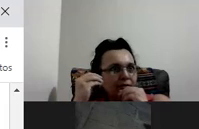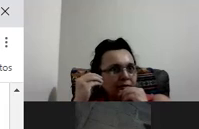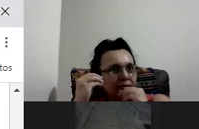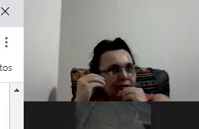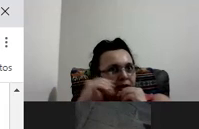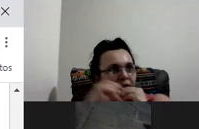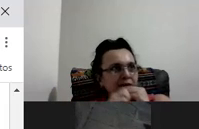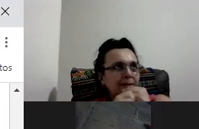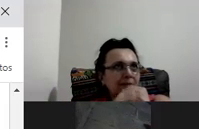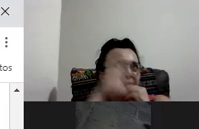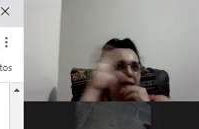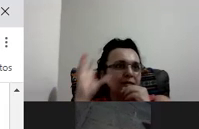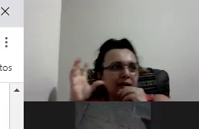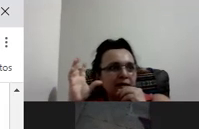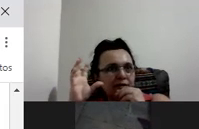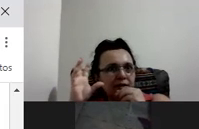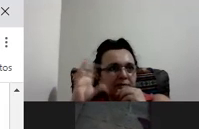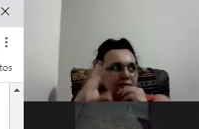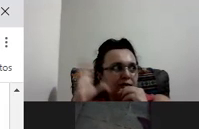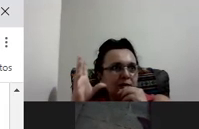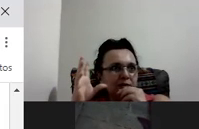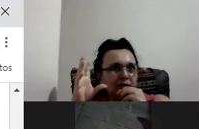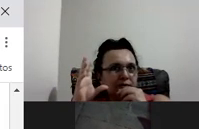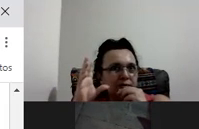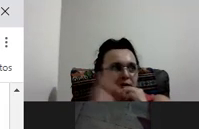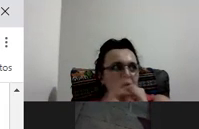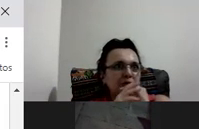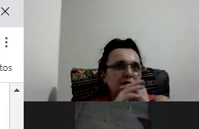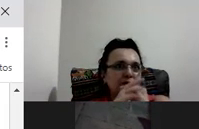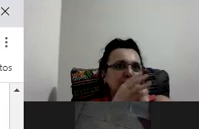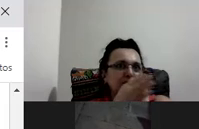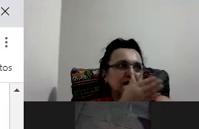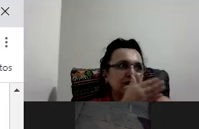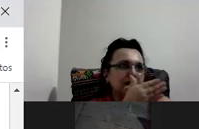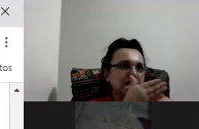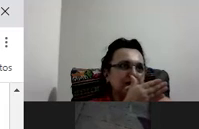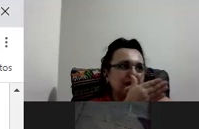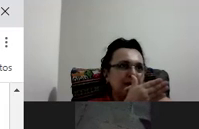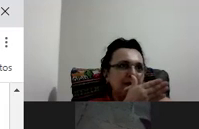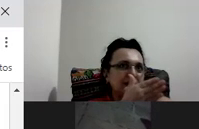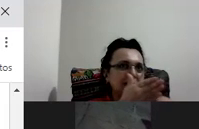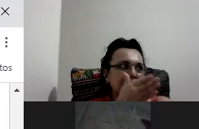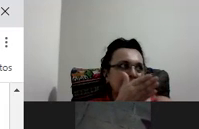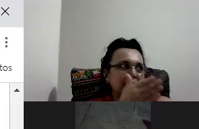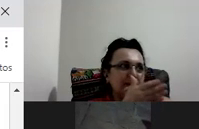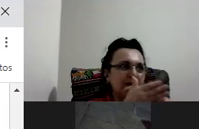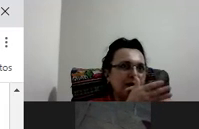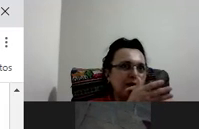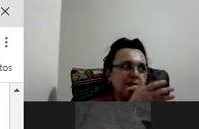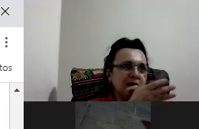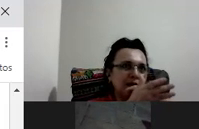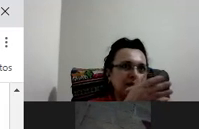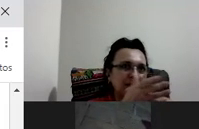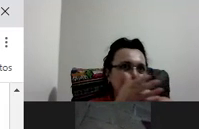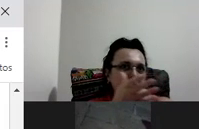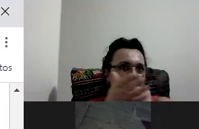invierno. Entonces, empiezan a brotar las flores, pero todavía no están los frutos. Los frutos se empiezan a dar, digamos, a